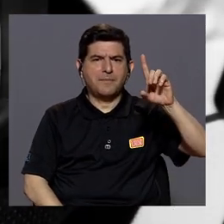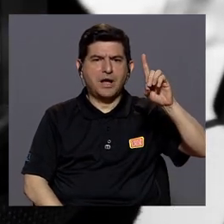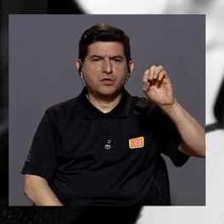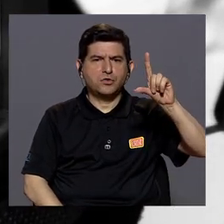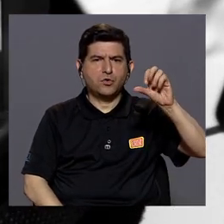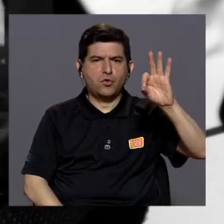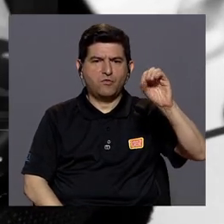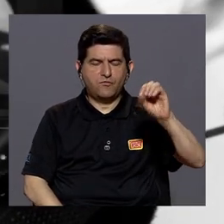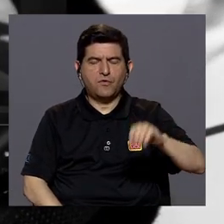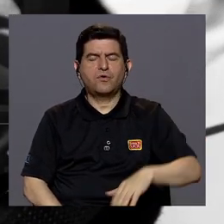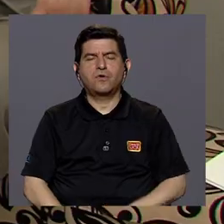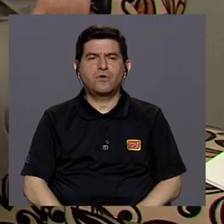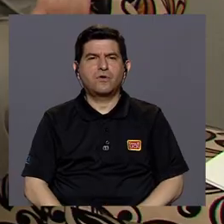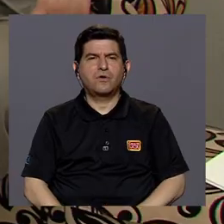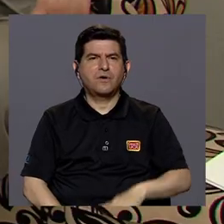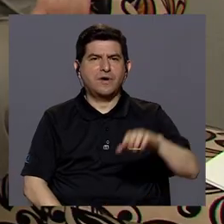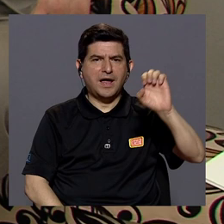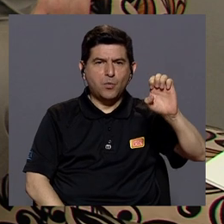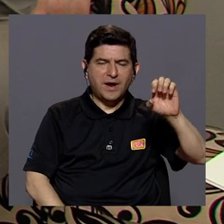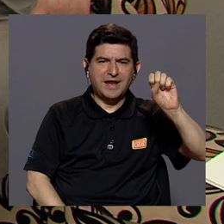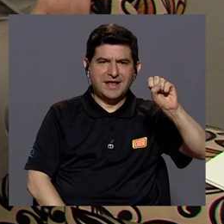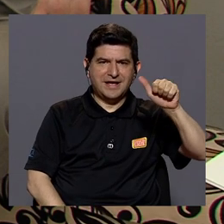Eugenia Sancho.